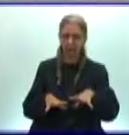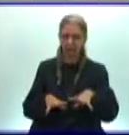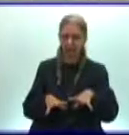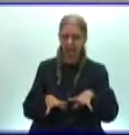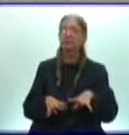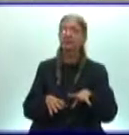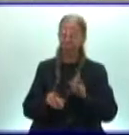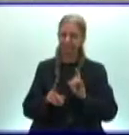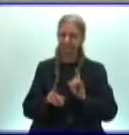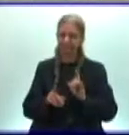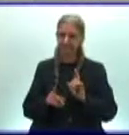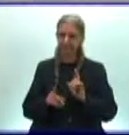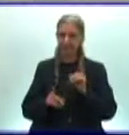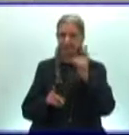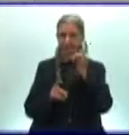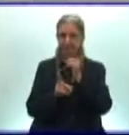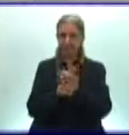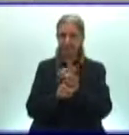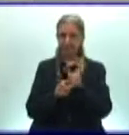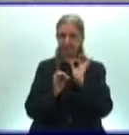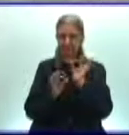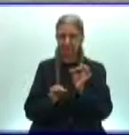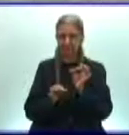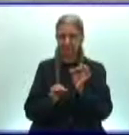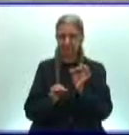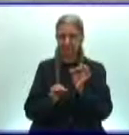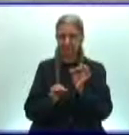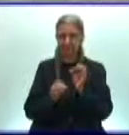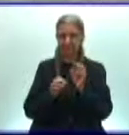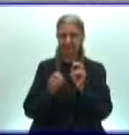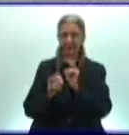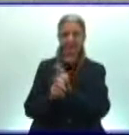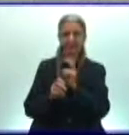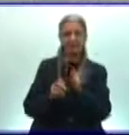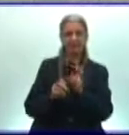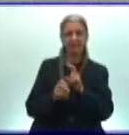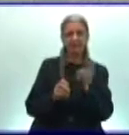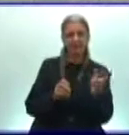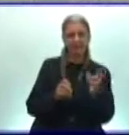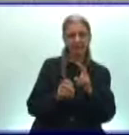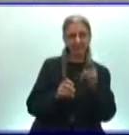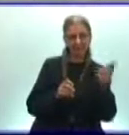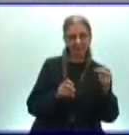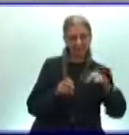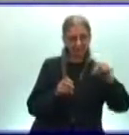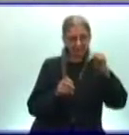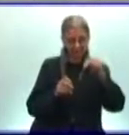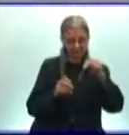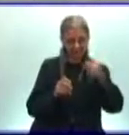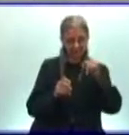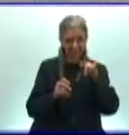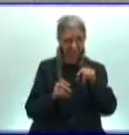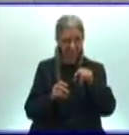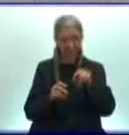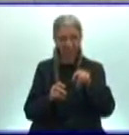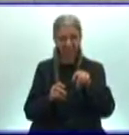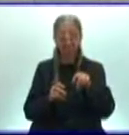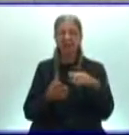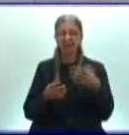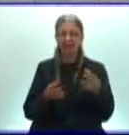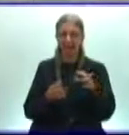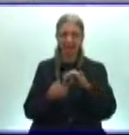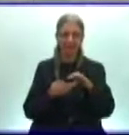periodo coincide con la cantidad de niveles de energía que tienen los átomos en sus distribuciones